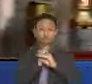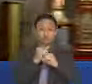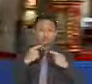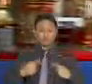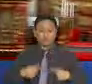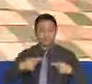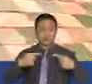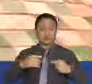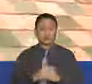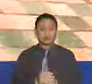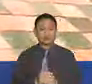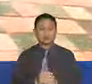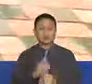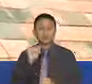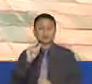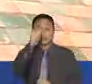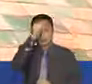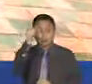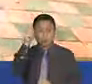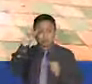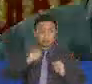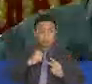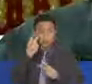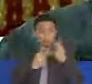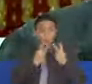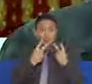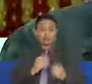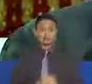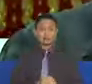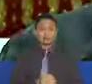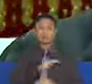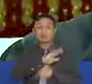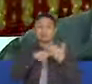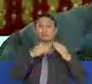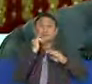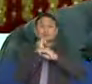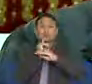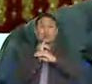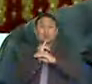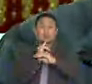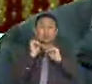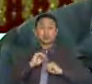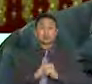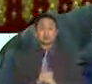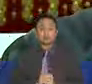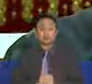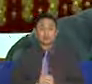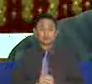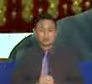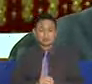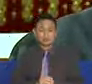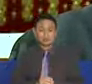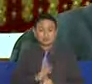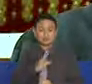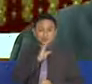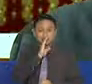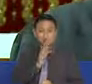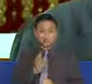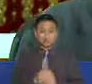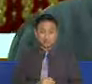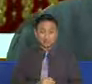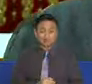Durante los fines de semana se pueden visitar sus cúpulas todas las catedrales del mundo hay un casi en todas las catedrales del mundo me